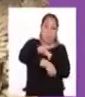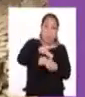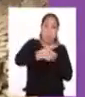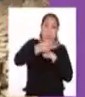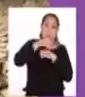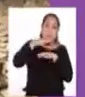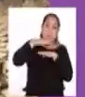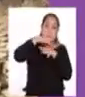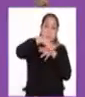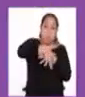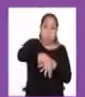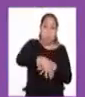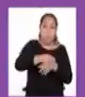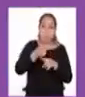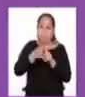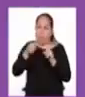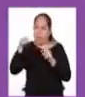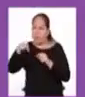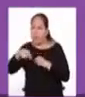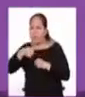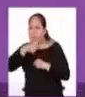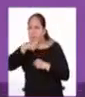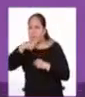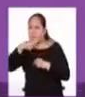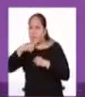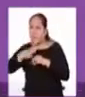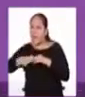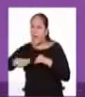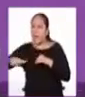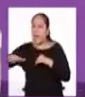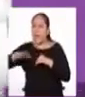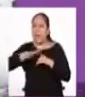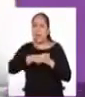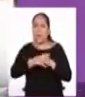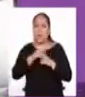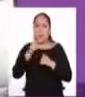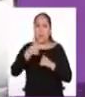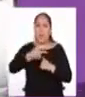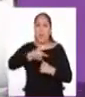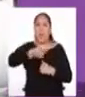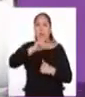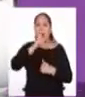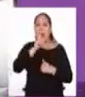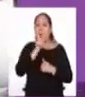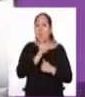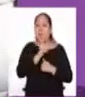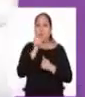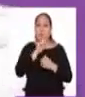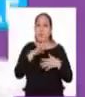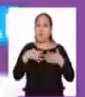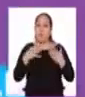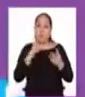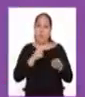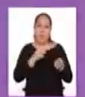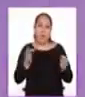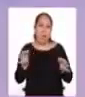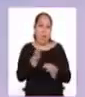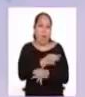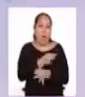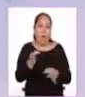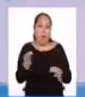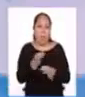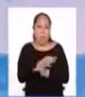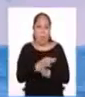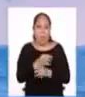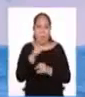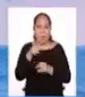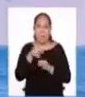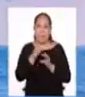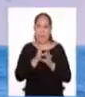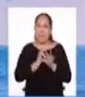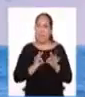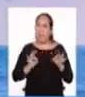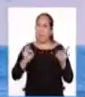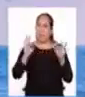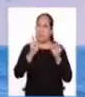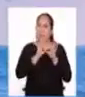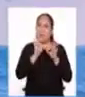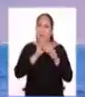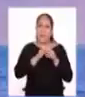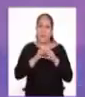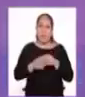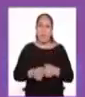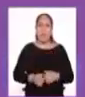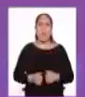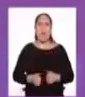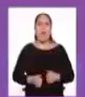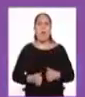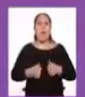otras. El H2O es una sustancia irreemplazable, con una presencia fundamental en la biosfera y vital para la